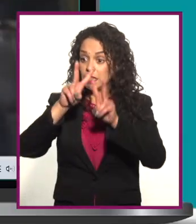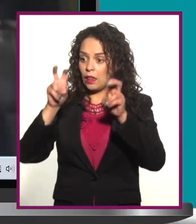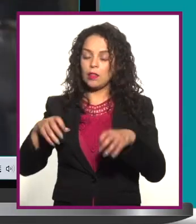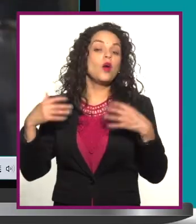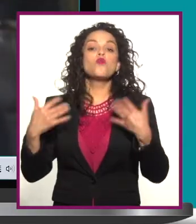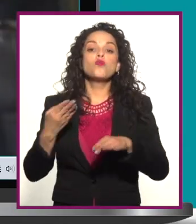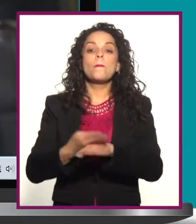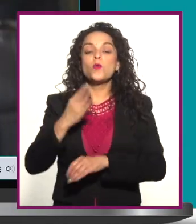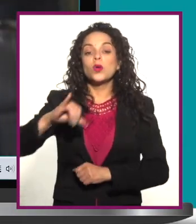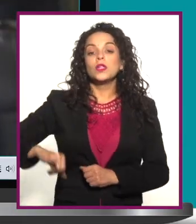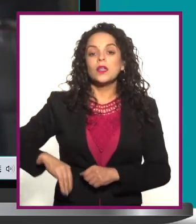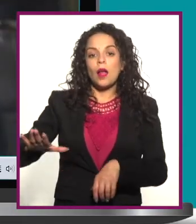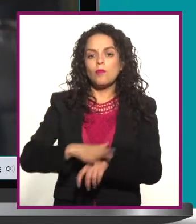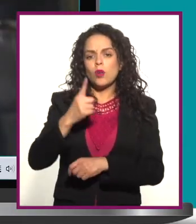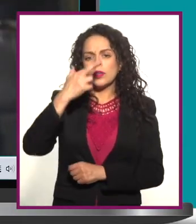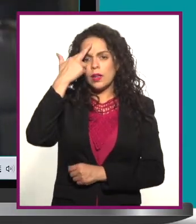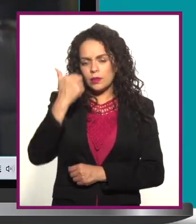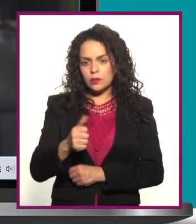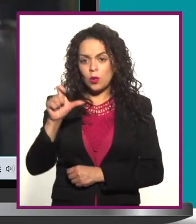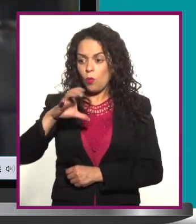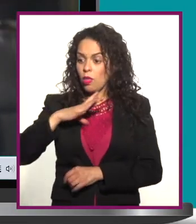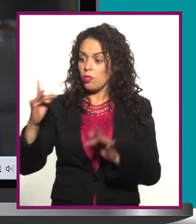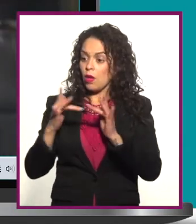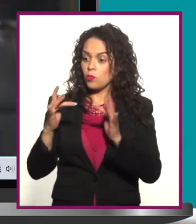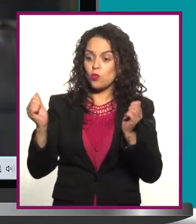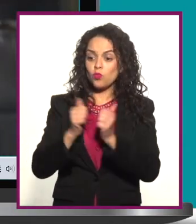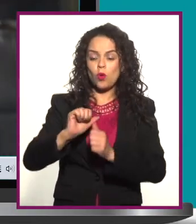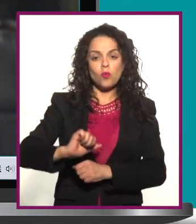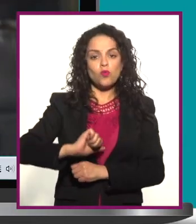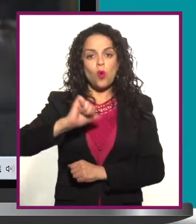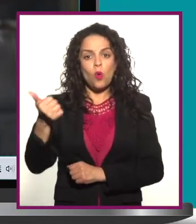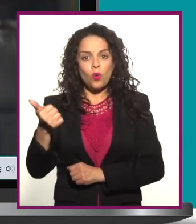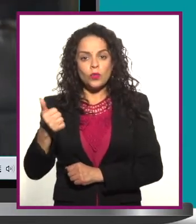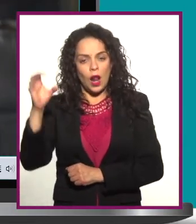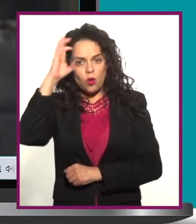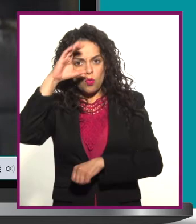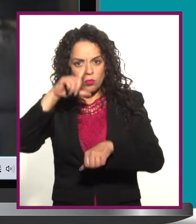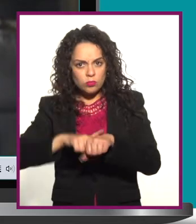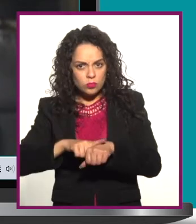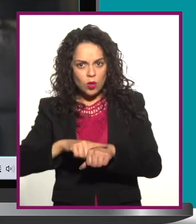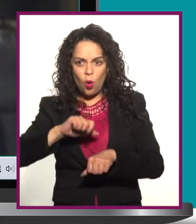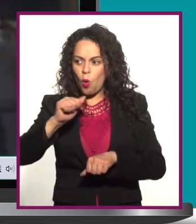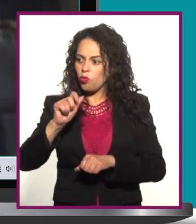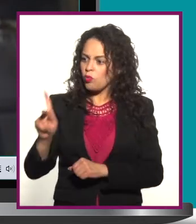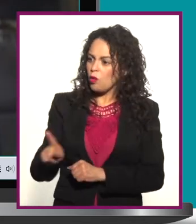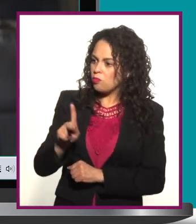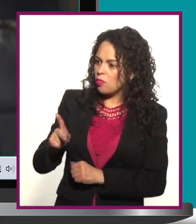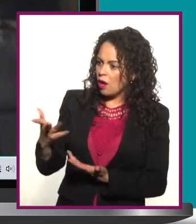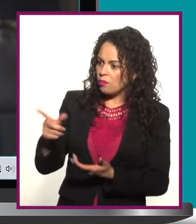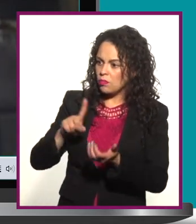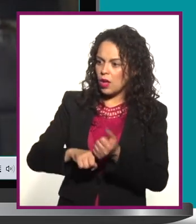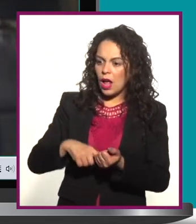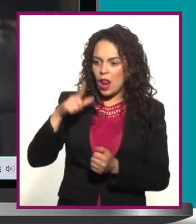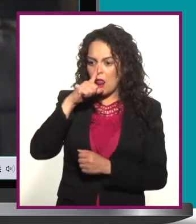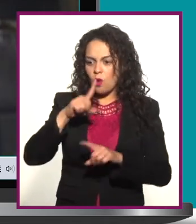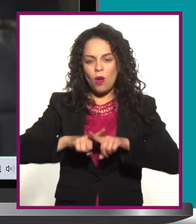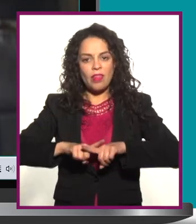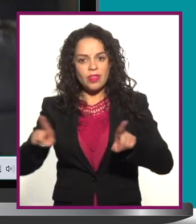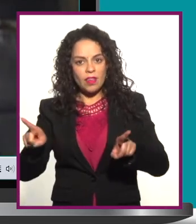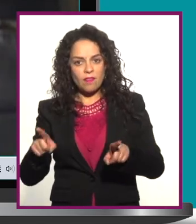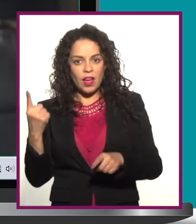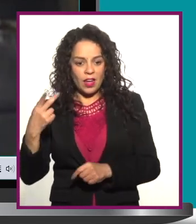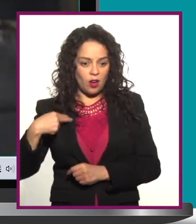México? Ese es un tema muy interesante porque siempre que estemos en contacto con otra cultura, con otro pueblo que habla una